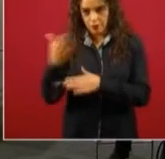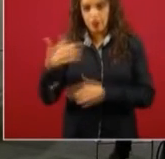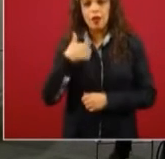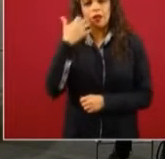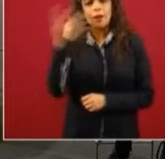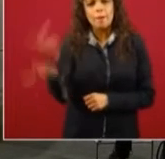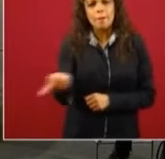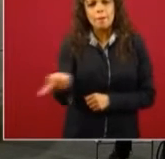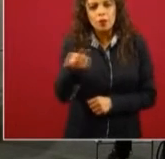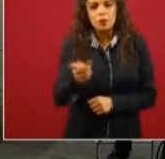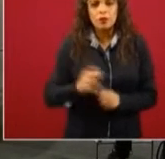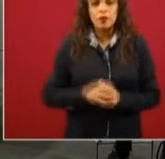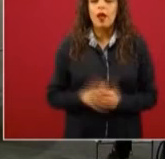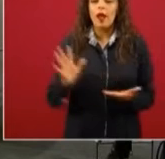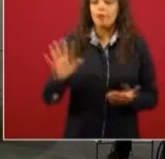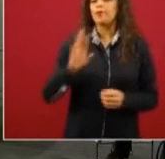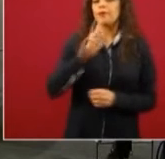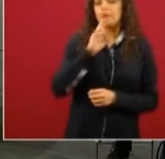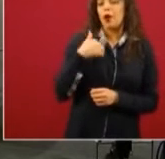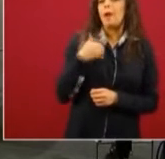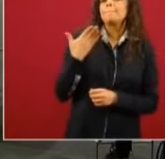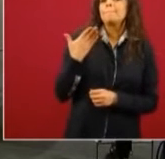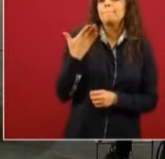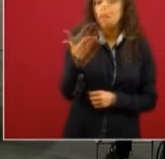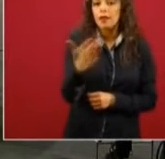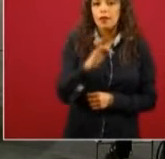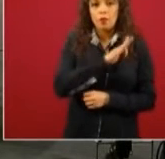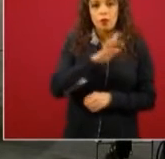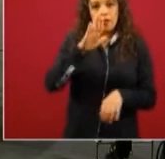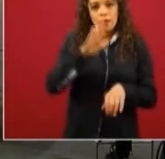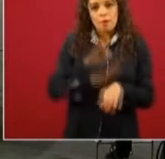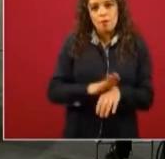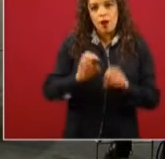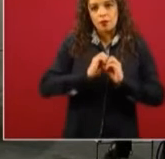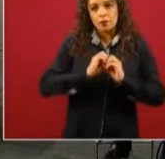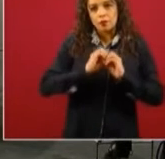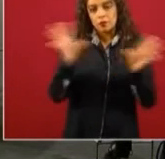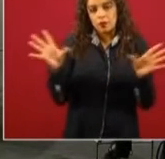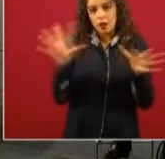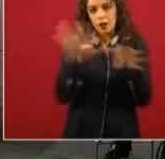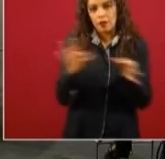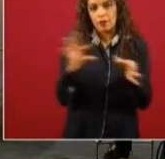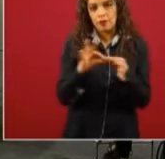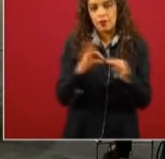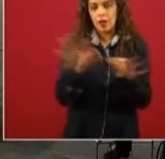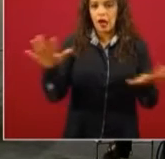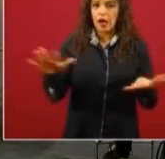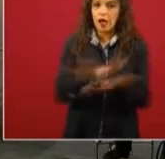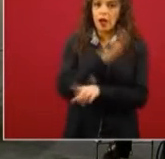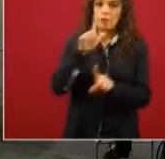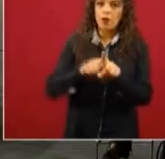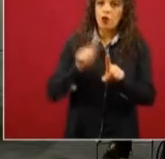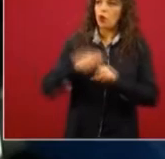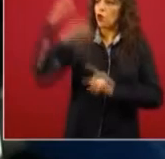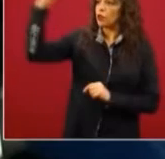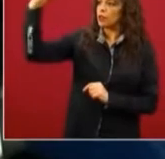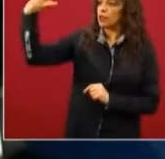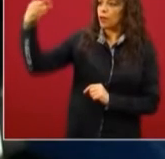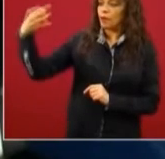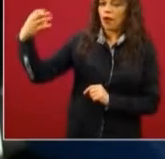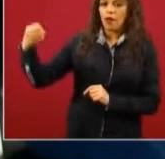distribución, la media, la mediana, moda, varianza, coeficiente de simetría, kurtosis,